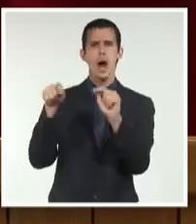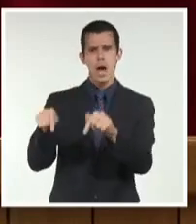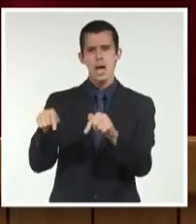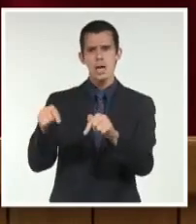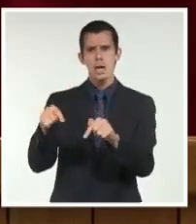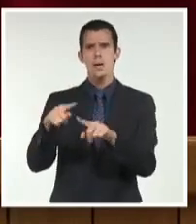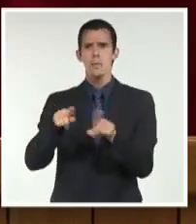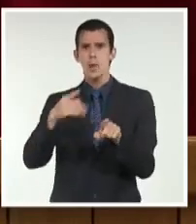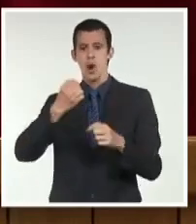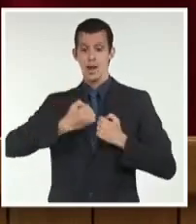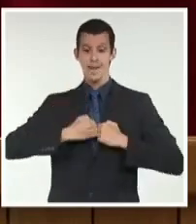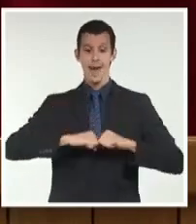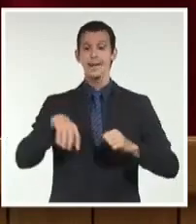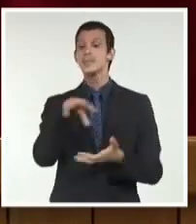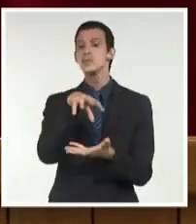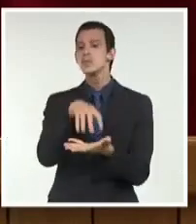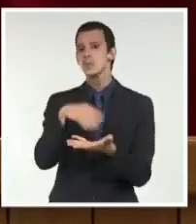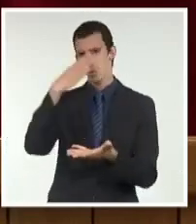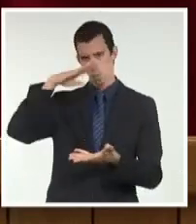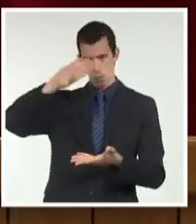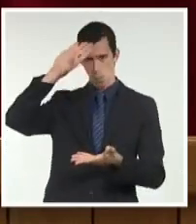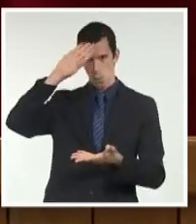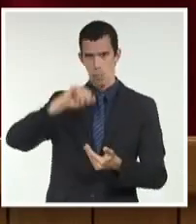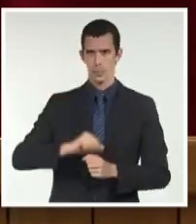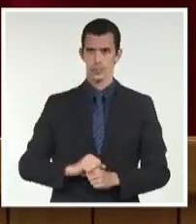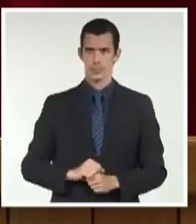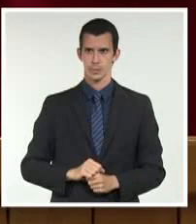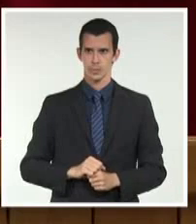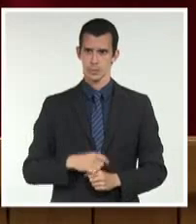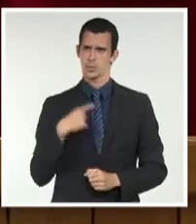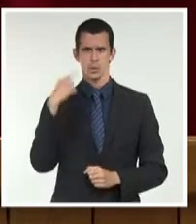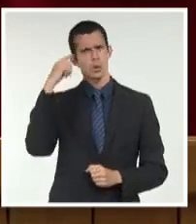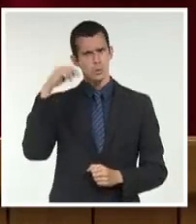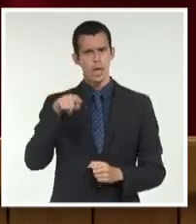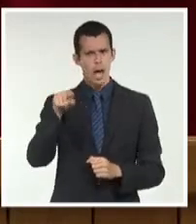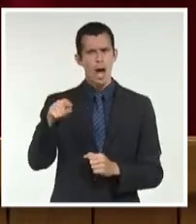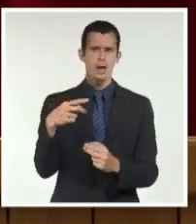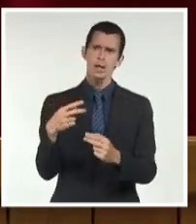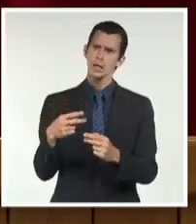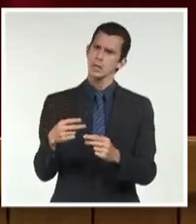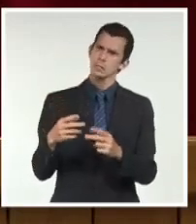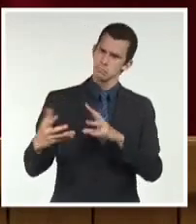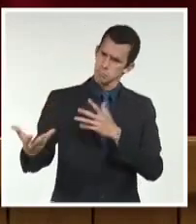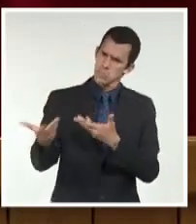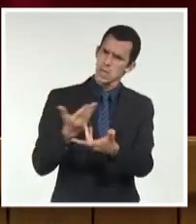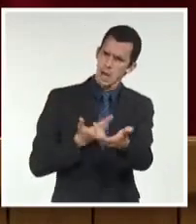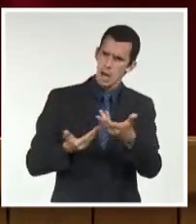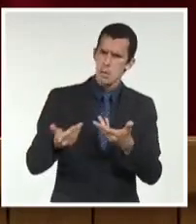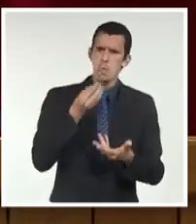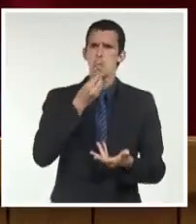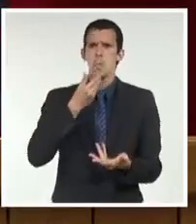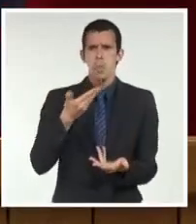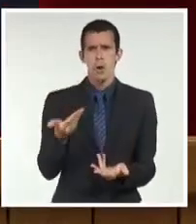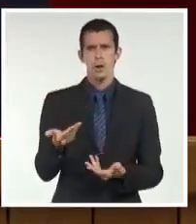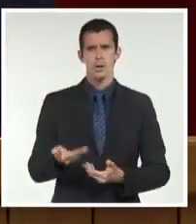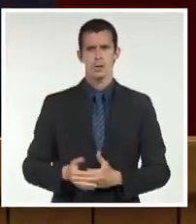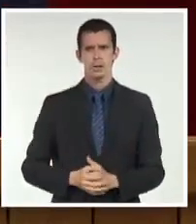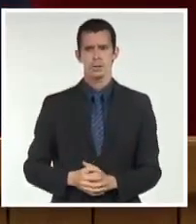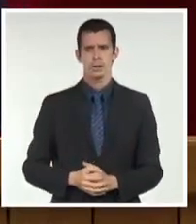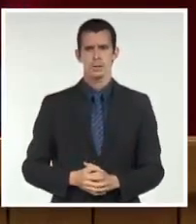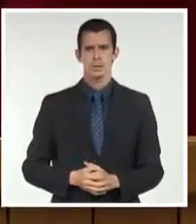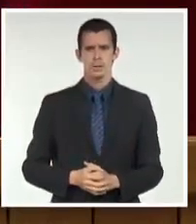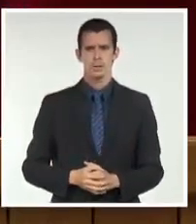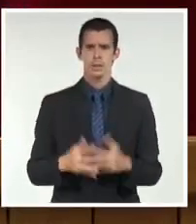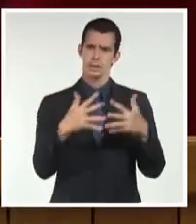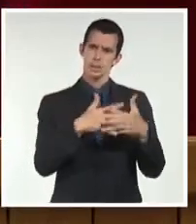cubano. Estamos convencidos de que hay beneficios mutuos en el intercambio entre las dos naciones a pesar de las grandes